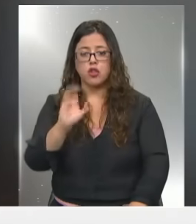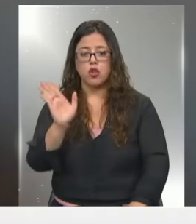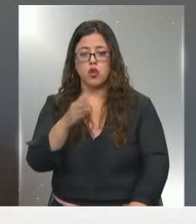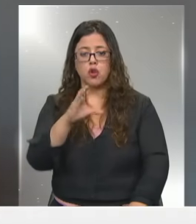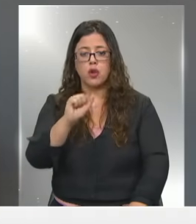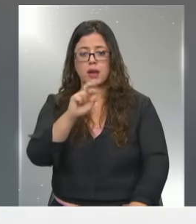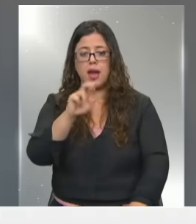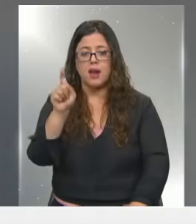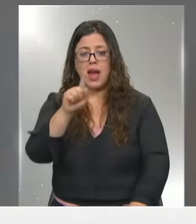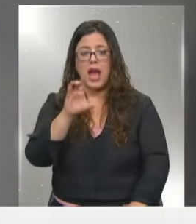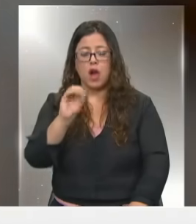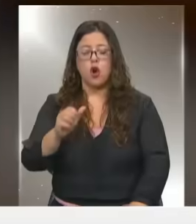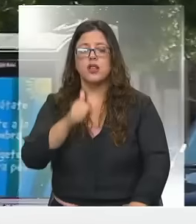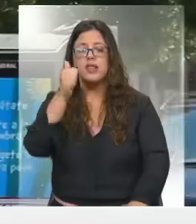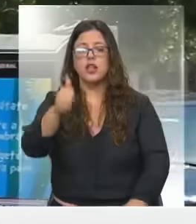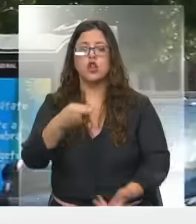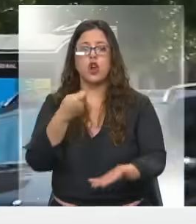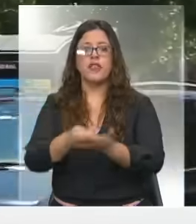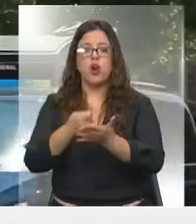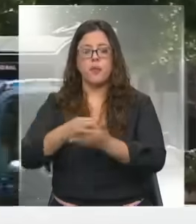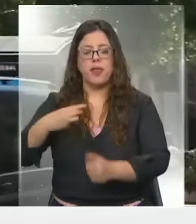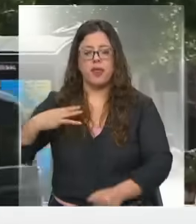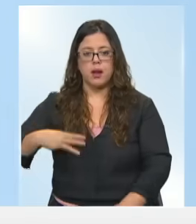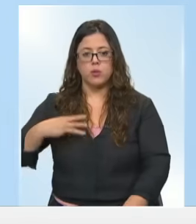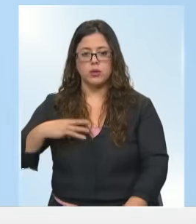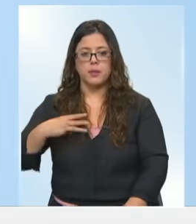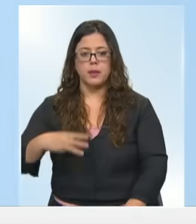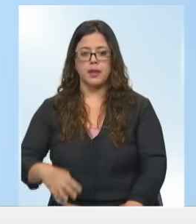director de compras del municipio.